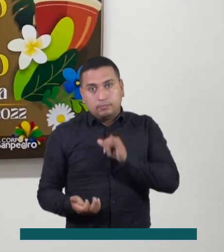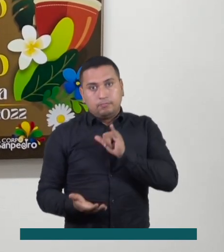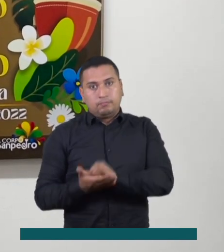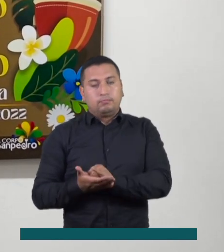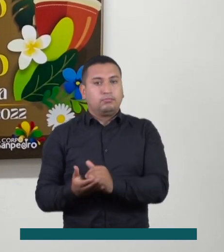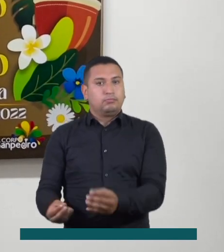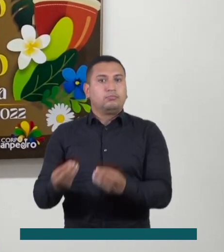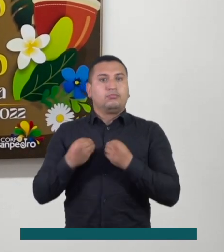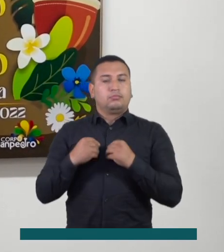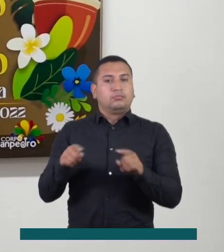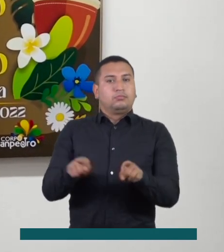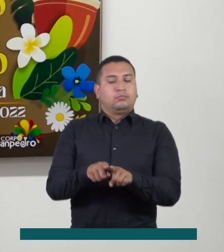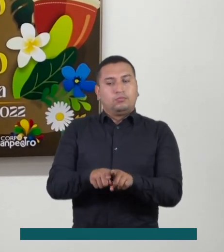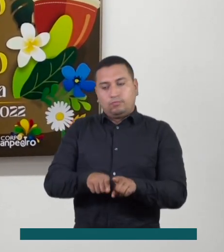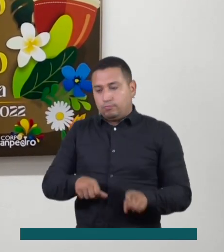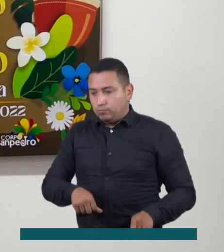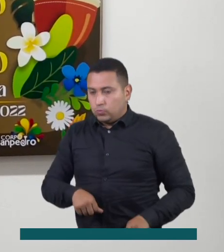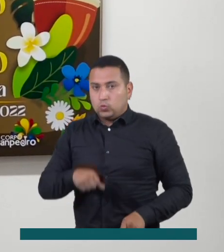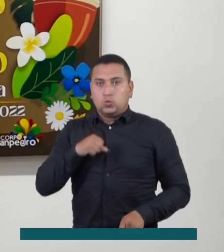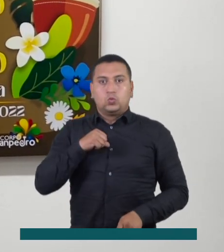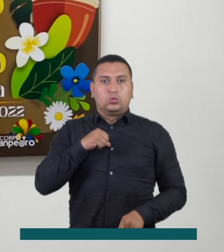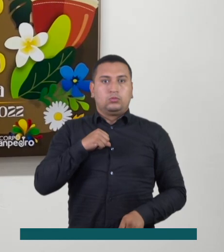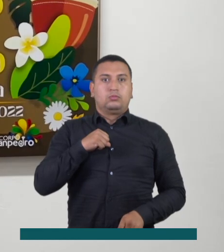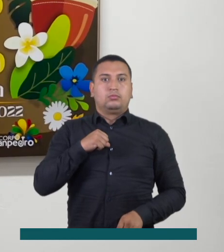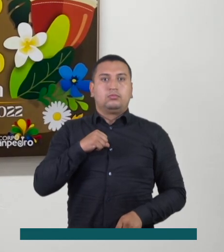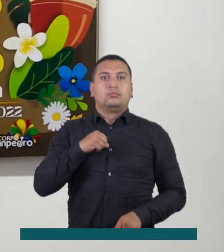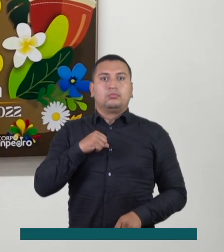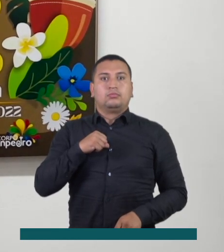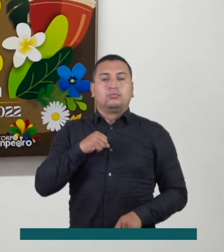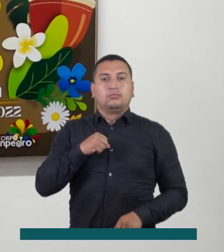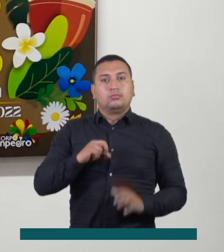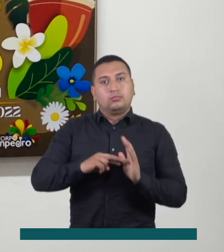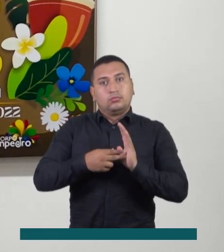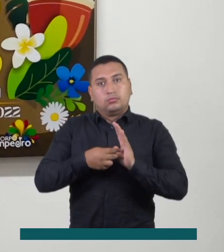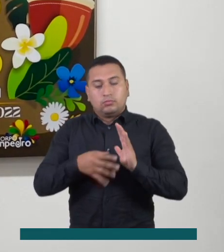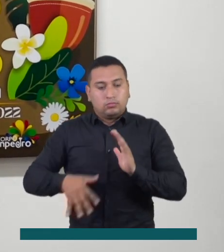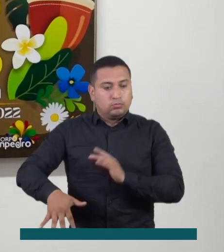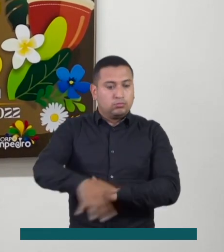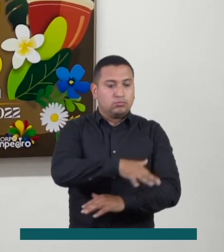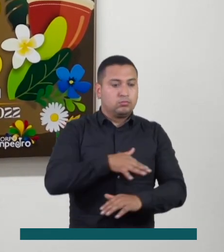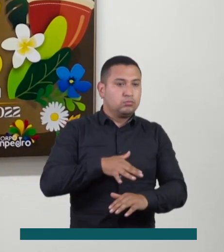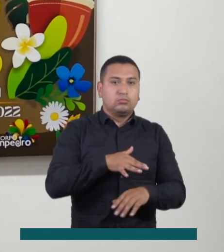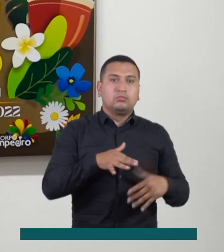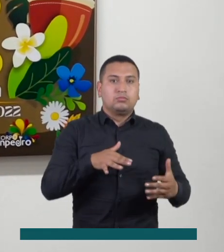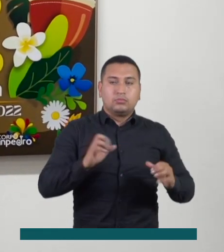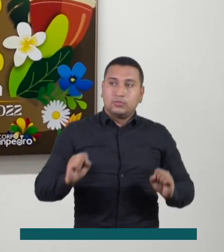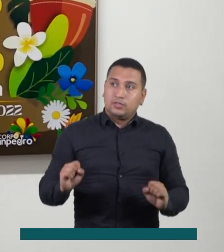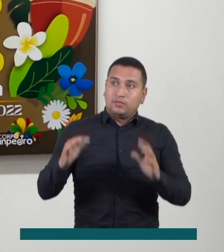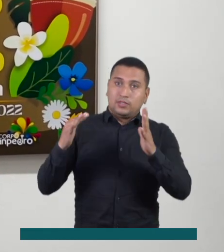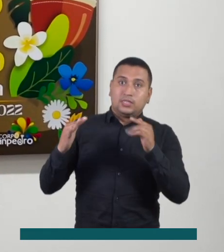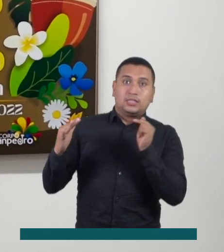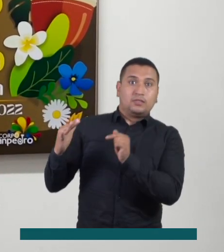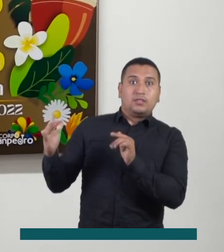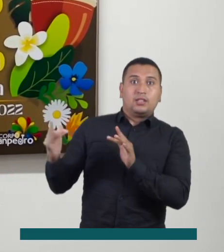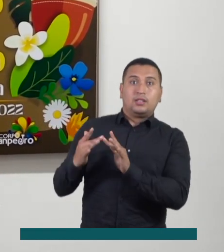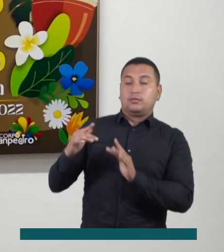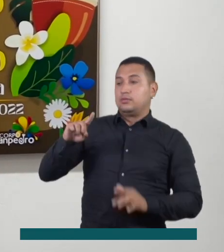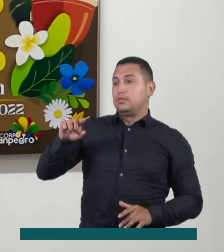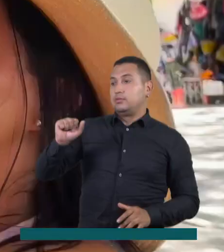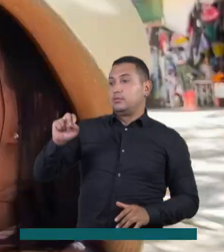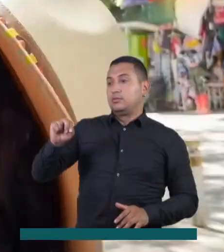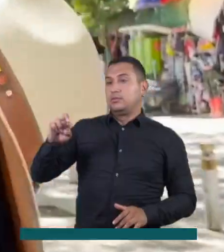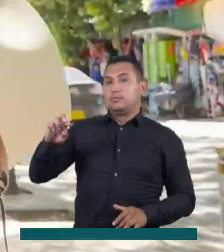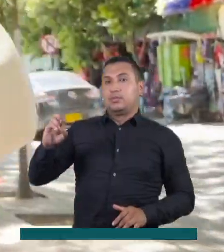algo que nos enorgullece, porque quiere decir que todos estamos esperando con ansias este festival del bambuco en San Juan y San Pedro versión